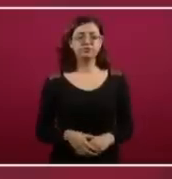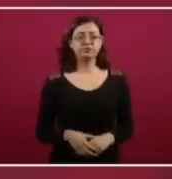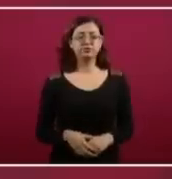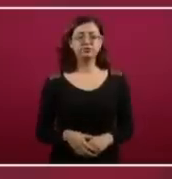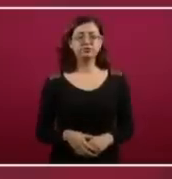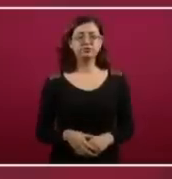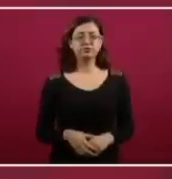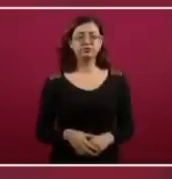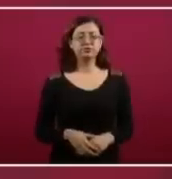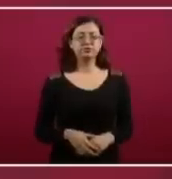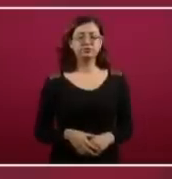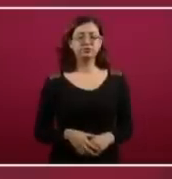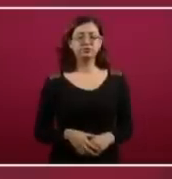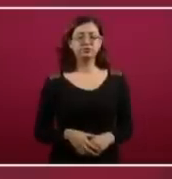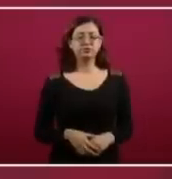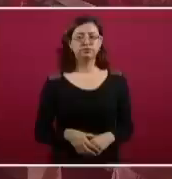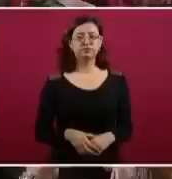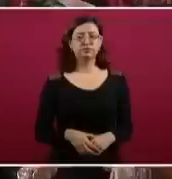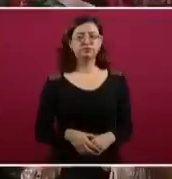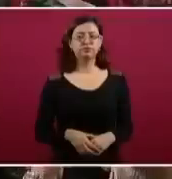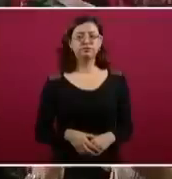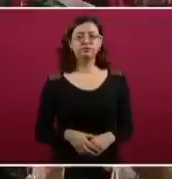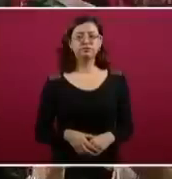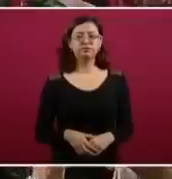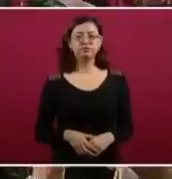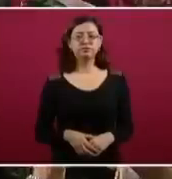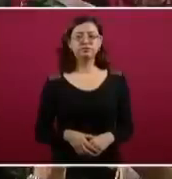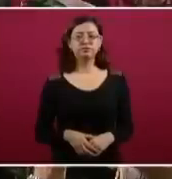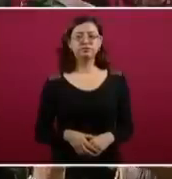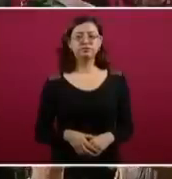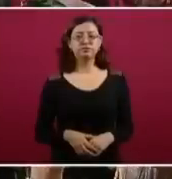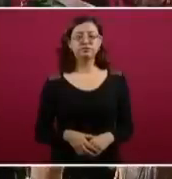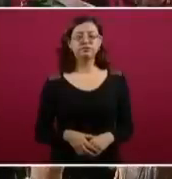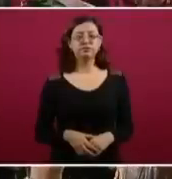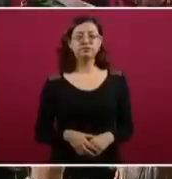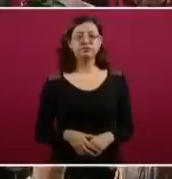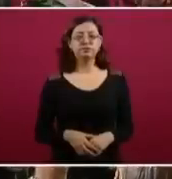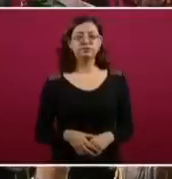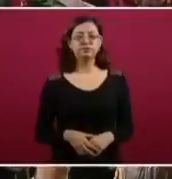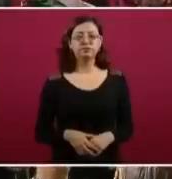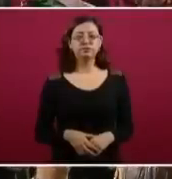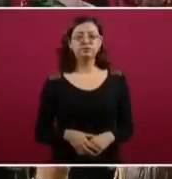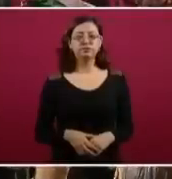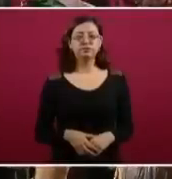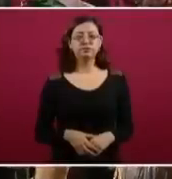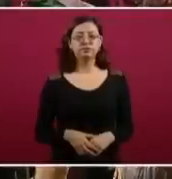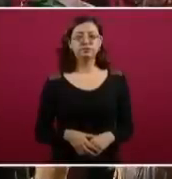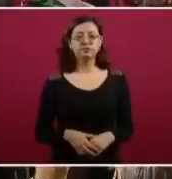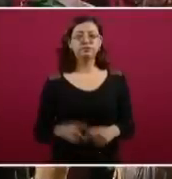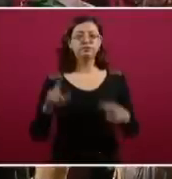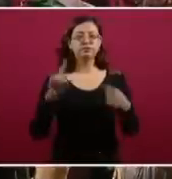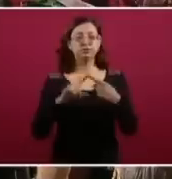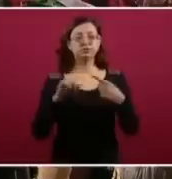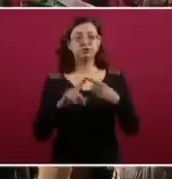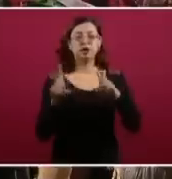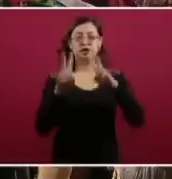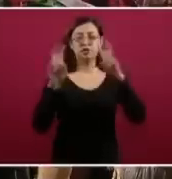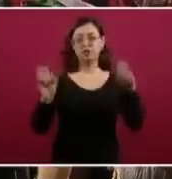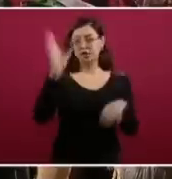Primero vamos a tratar lo relacionado con el acuerdo de igualdad.